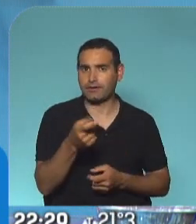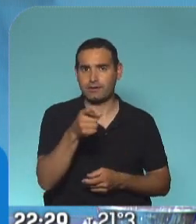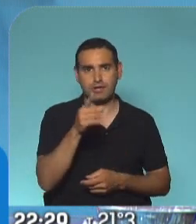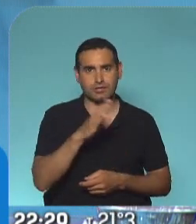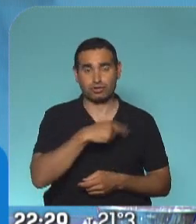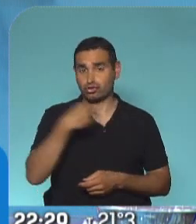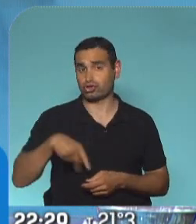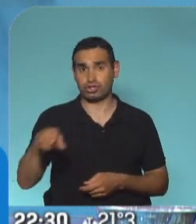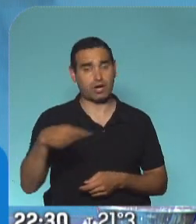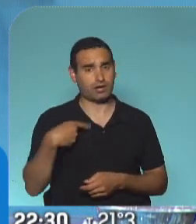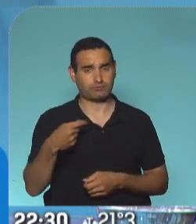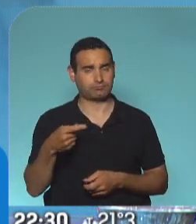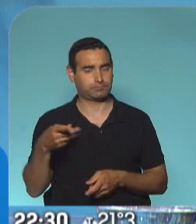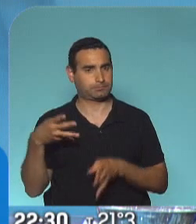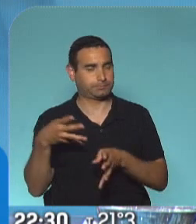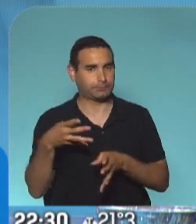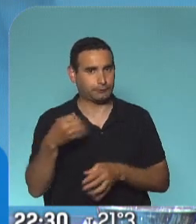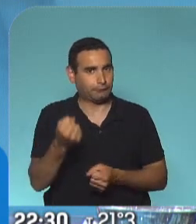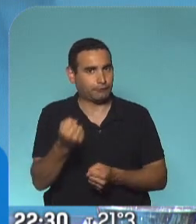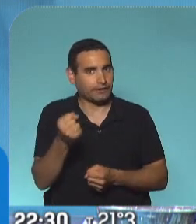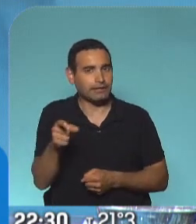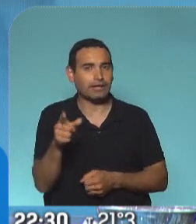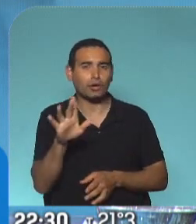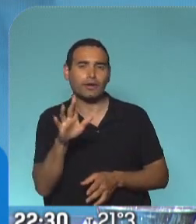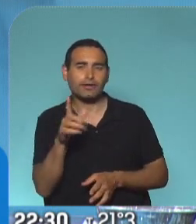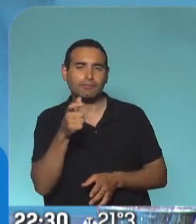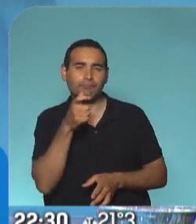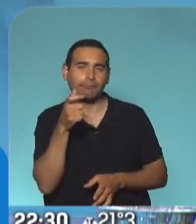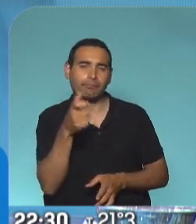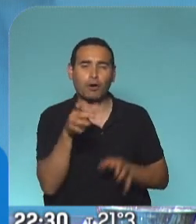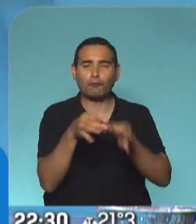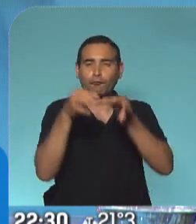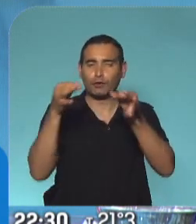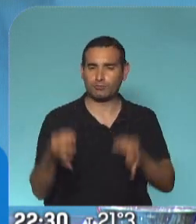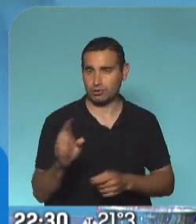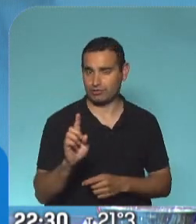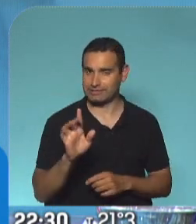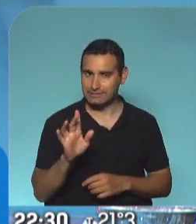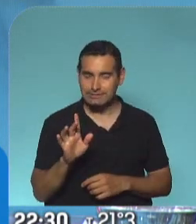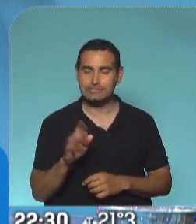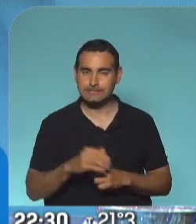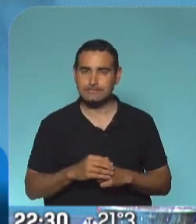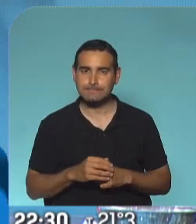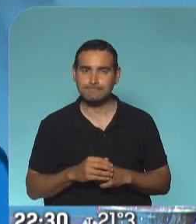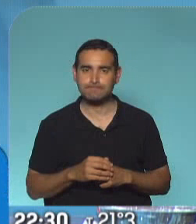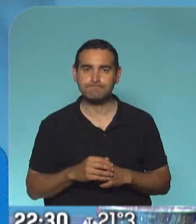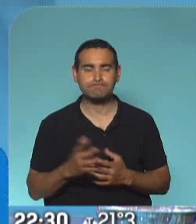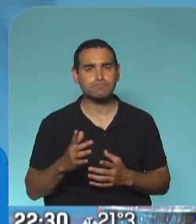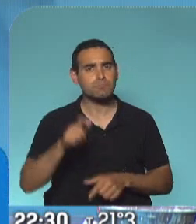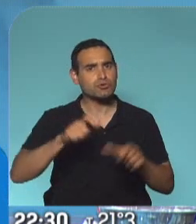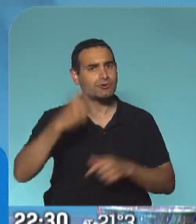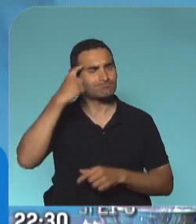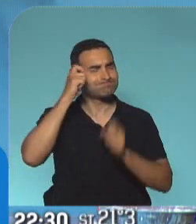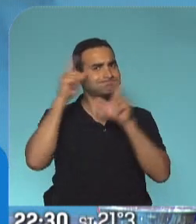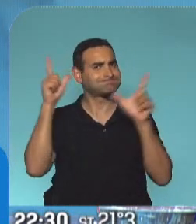de China, no fue simplemente una respuesta formal, por lo tanto muchos imaginan